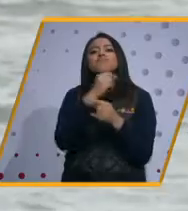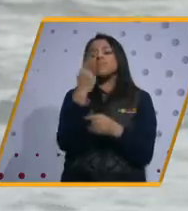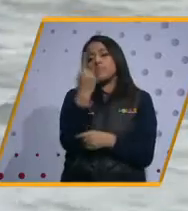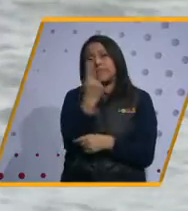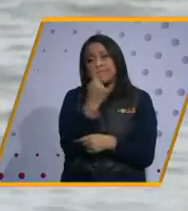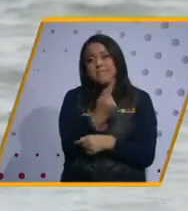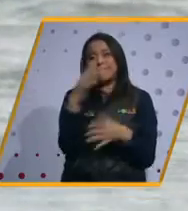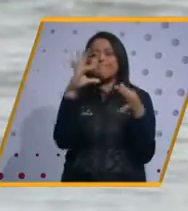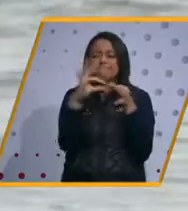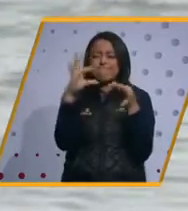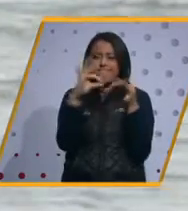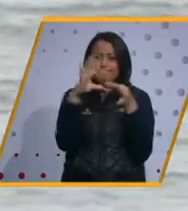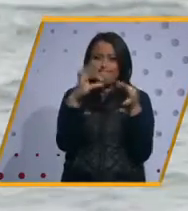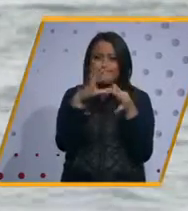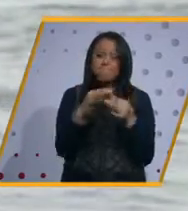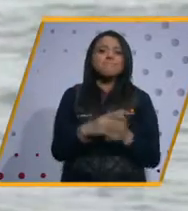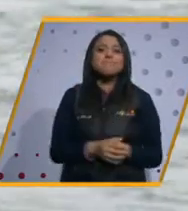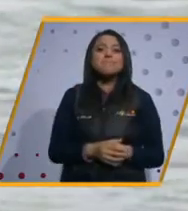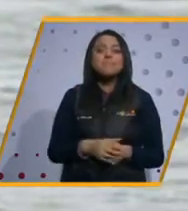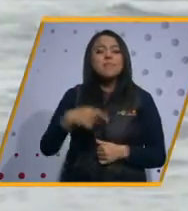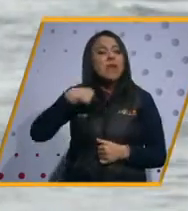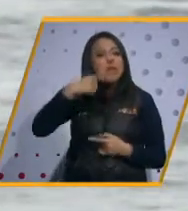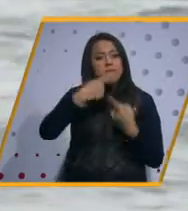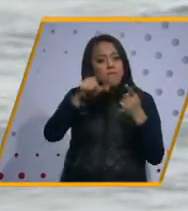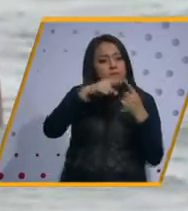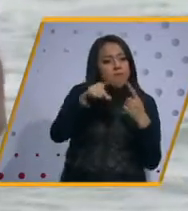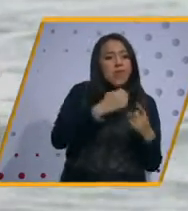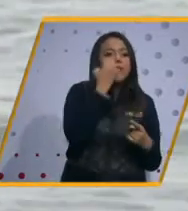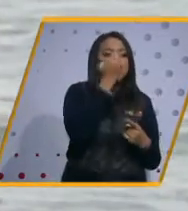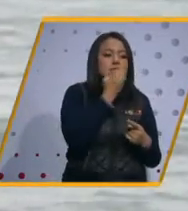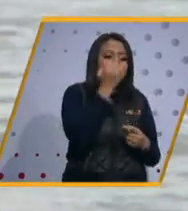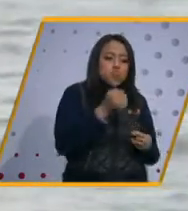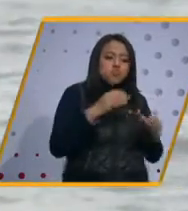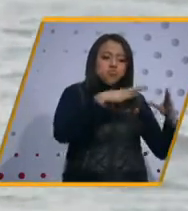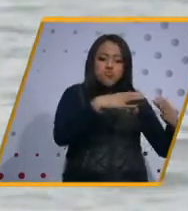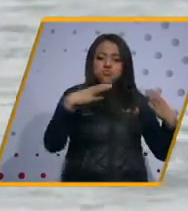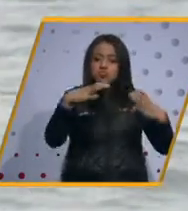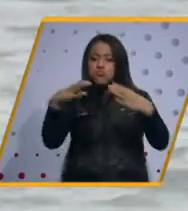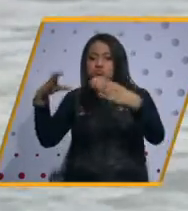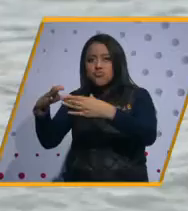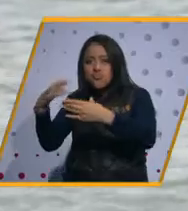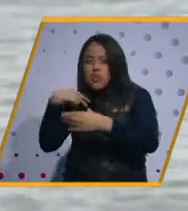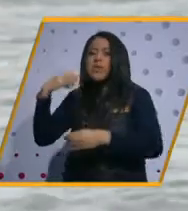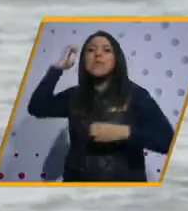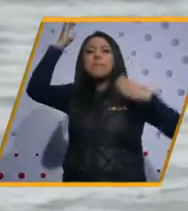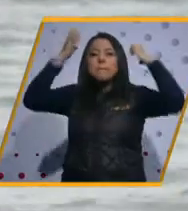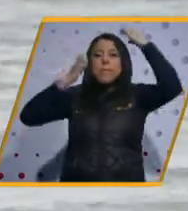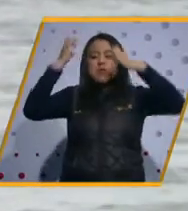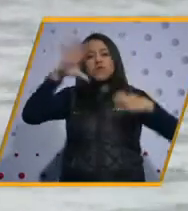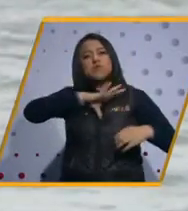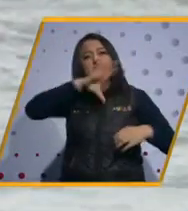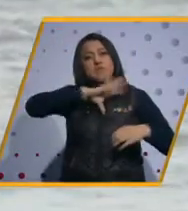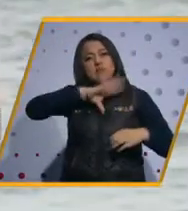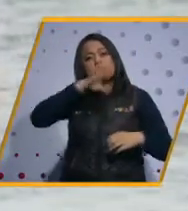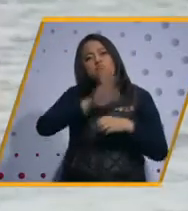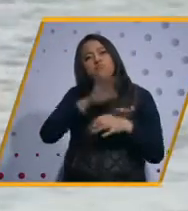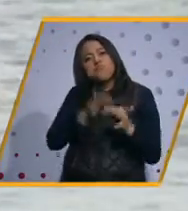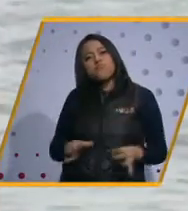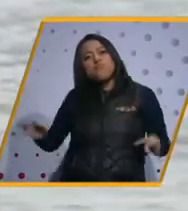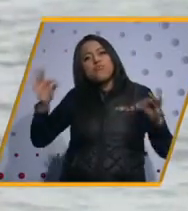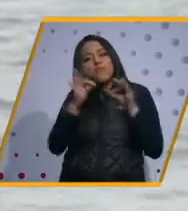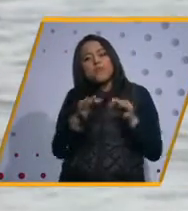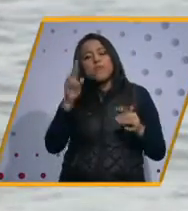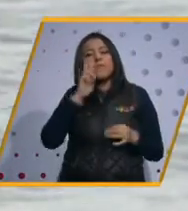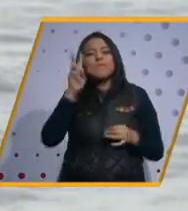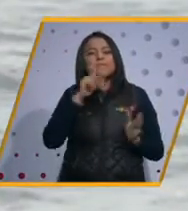Bueno, déjenme platicarles que hemos ido a muchas escuelas, hemos realizado eventos masivos en zonas importantes como esta, en donde nos encontramos en la